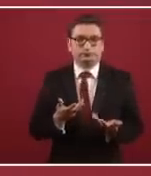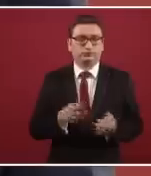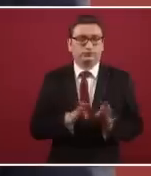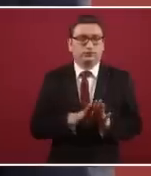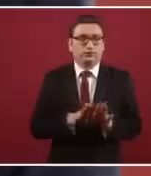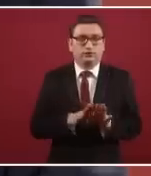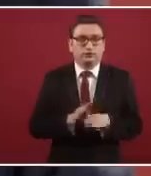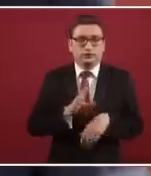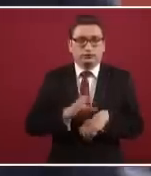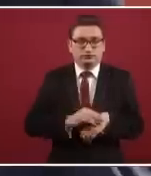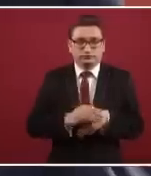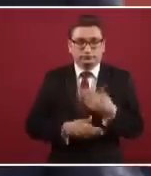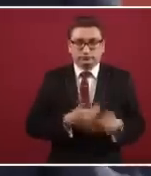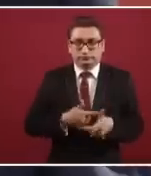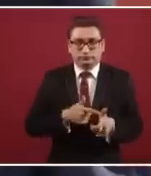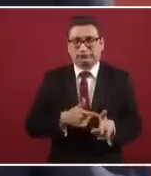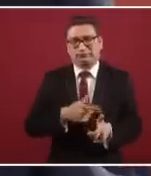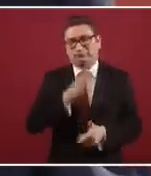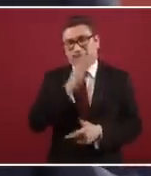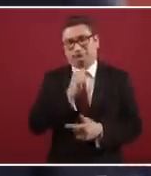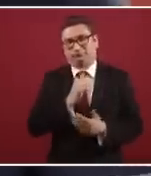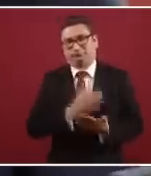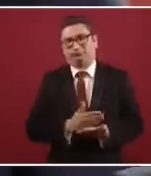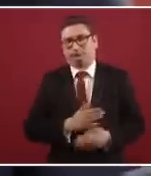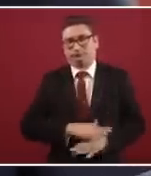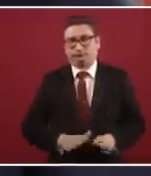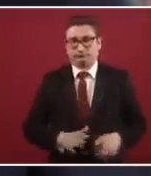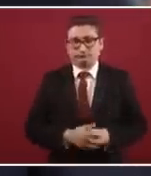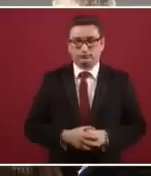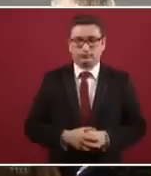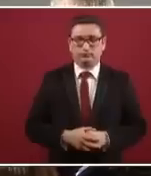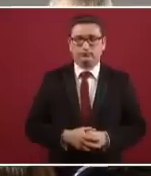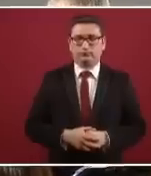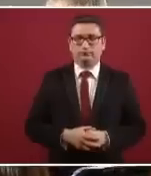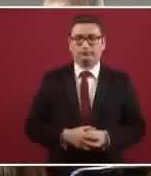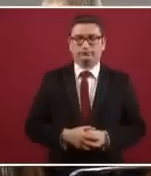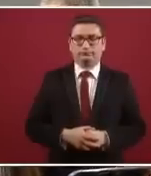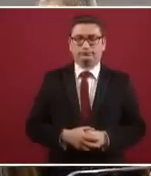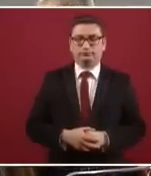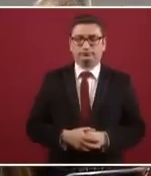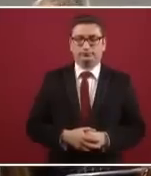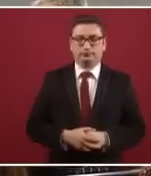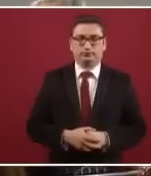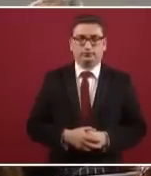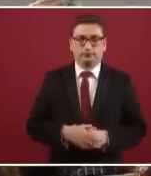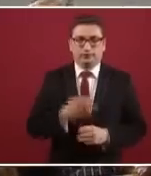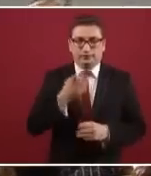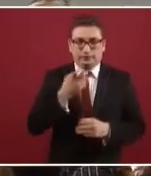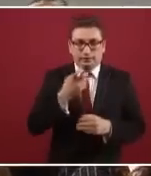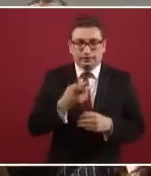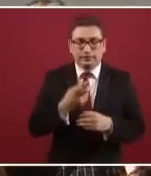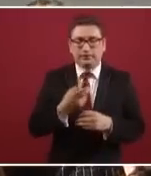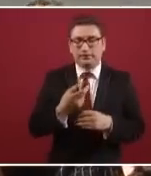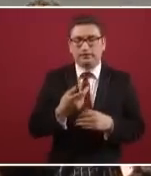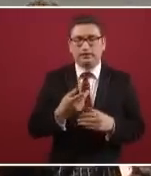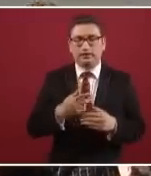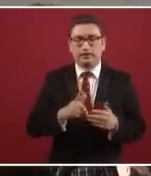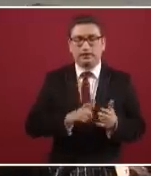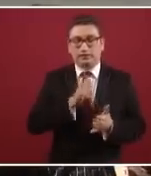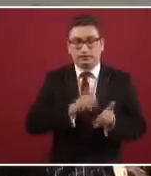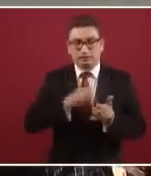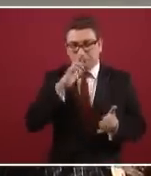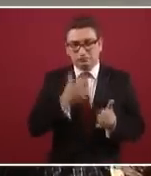permitir que eso continúe? ¿Cómo oponerse a que sea delito grave